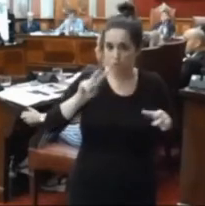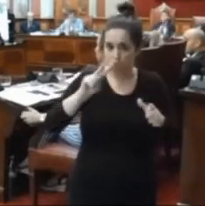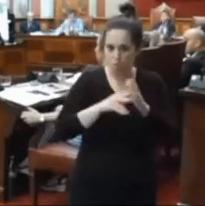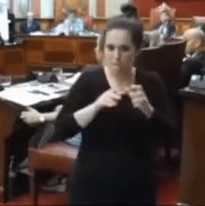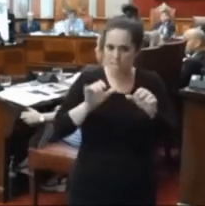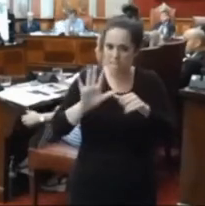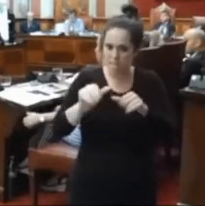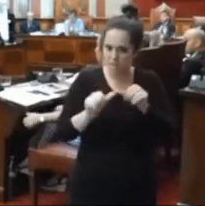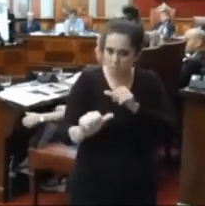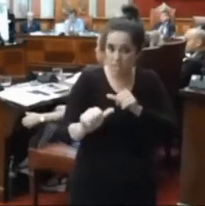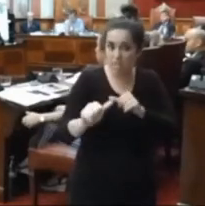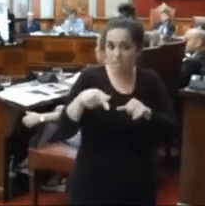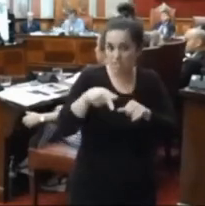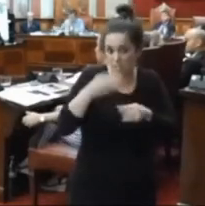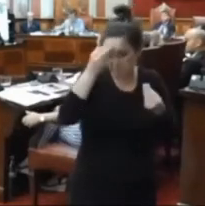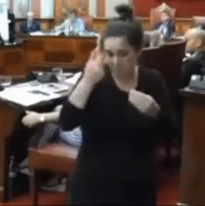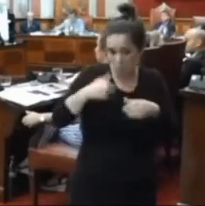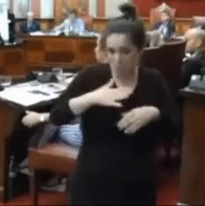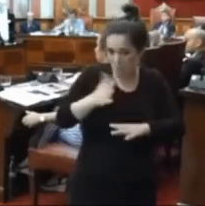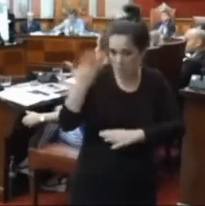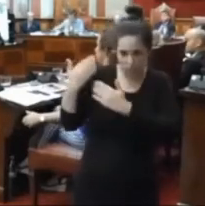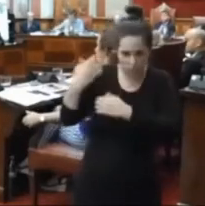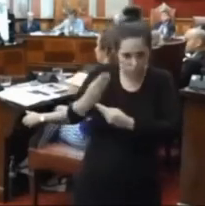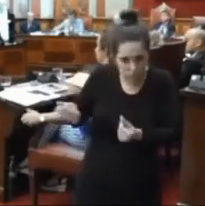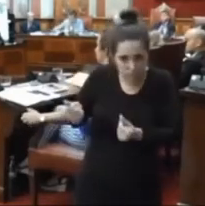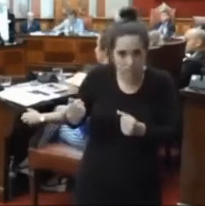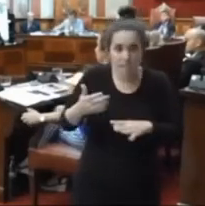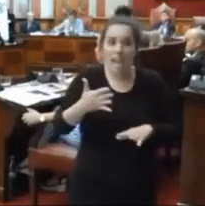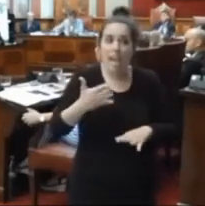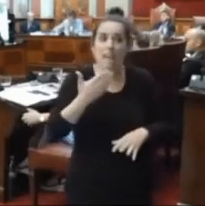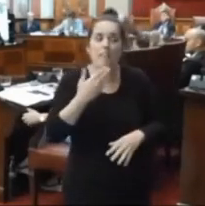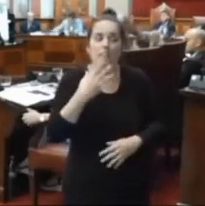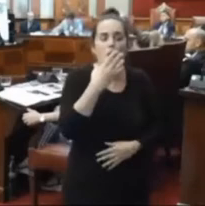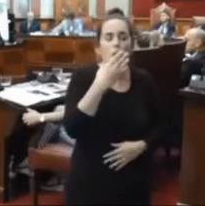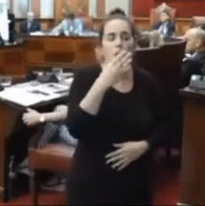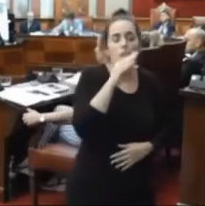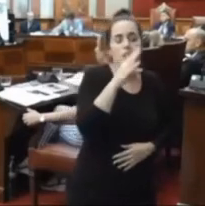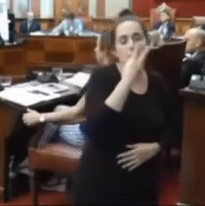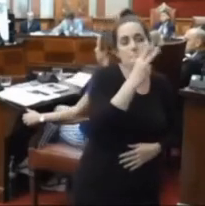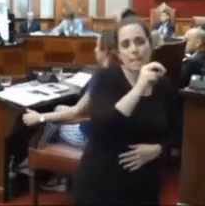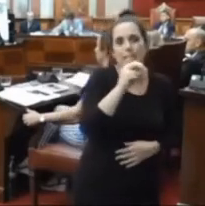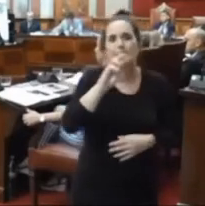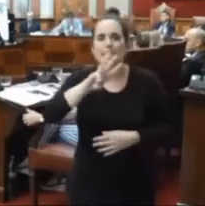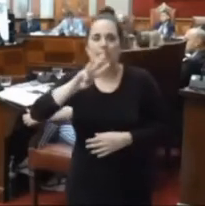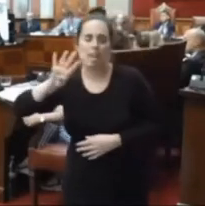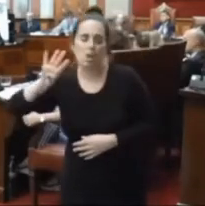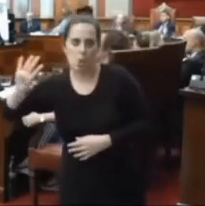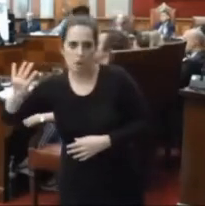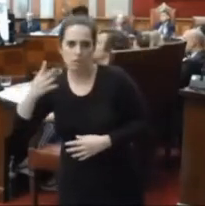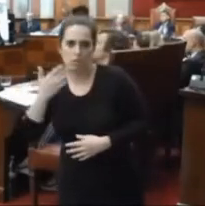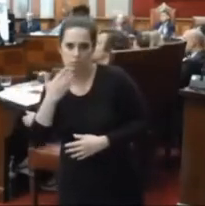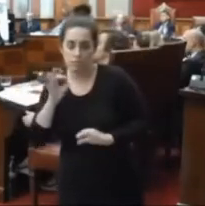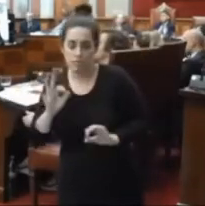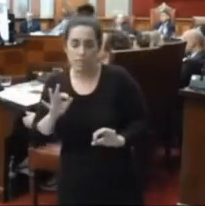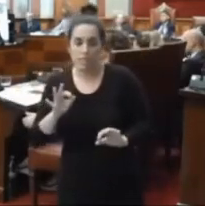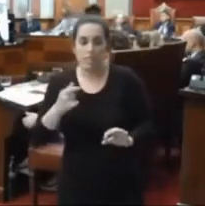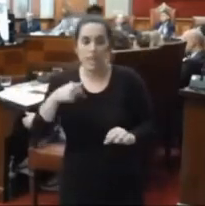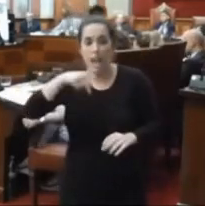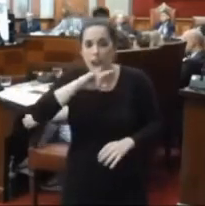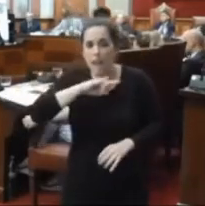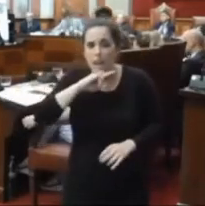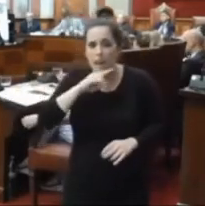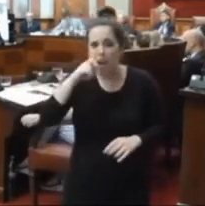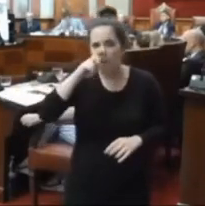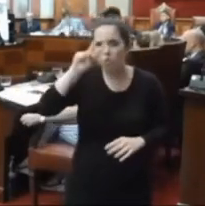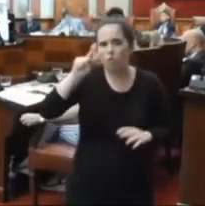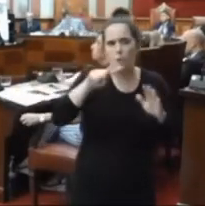es que la mayoría son jóvenes de 20 a 24 años y que en Canarias llegó a duplicarse en el 2017